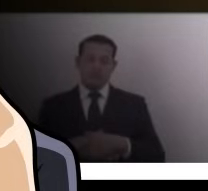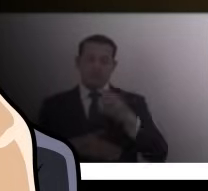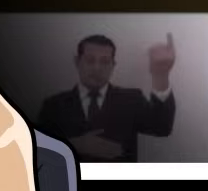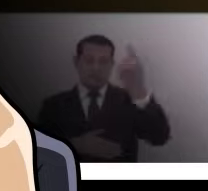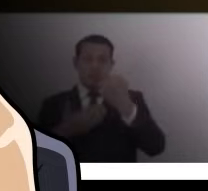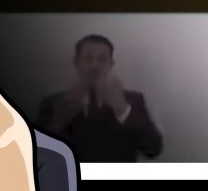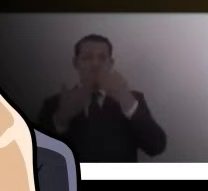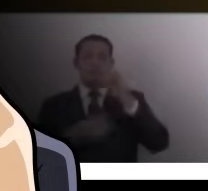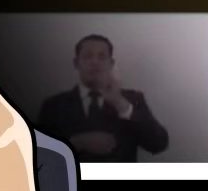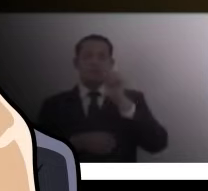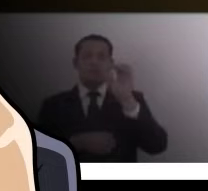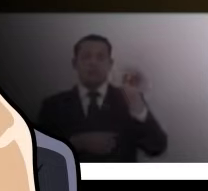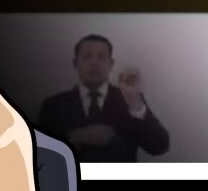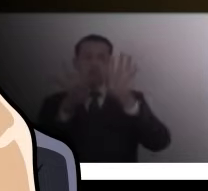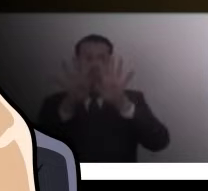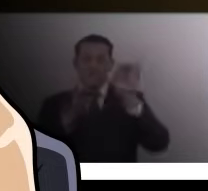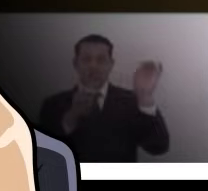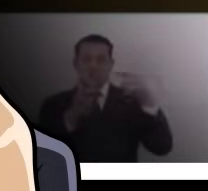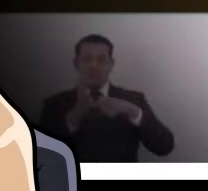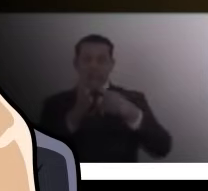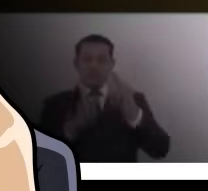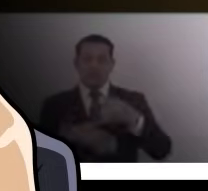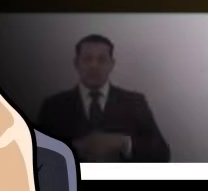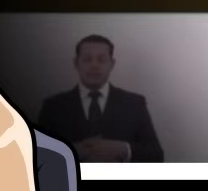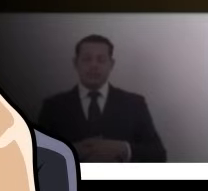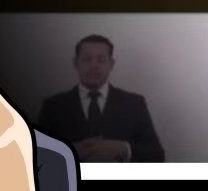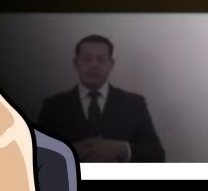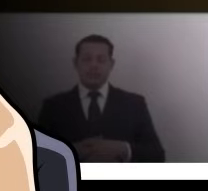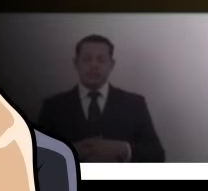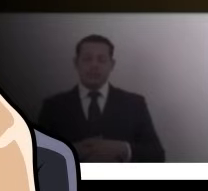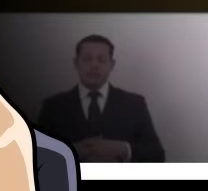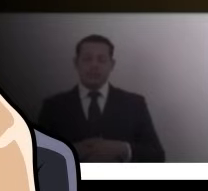Para venir a decir no 900 veces.